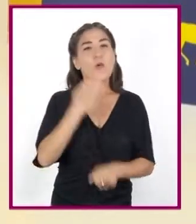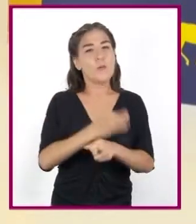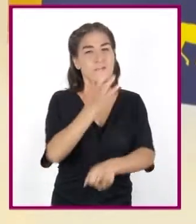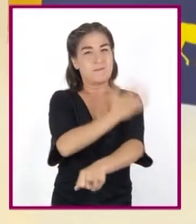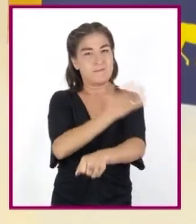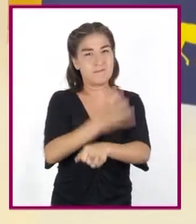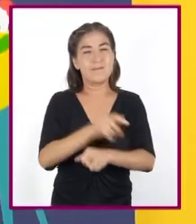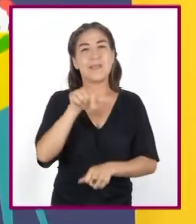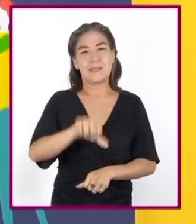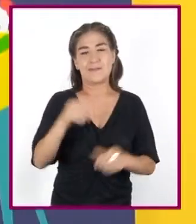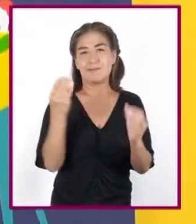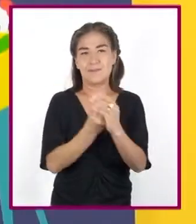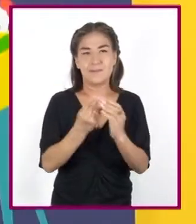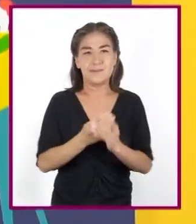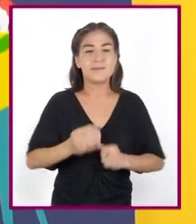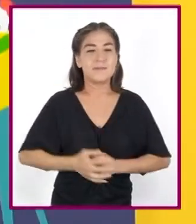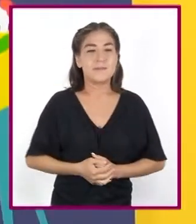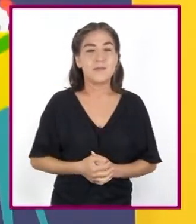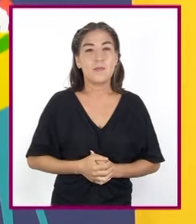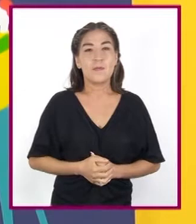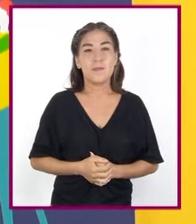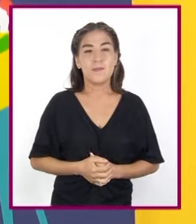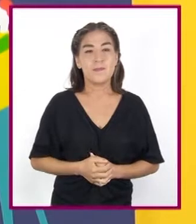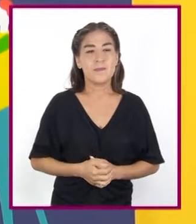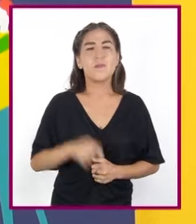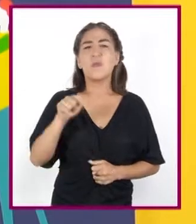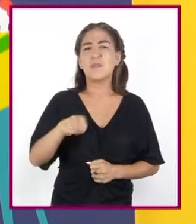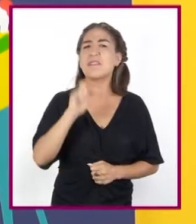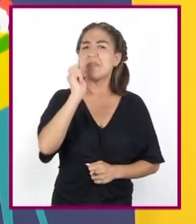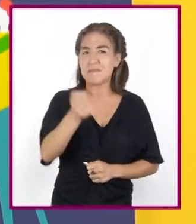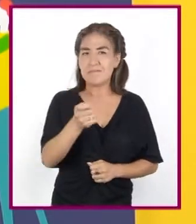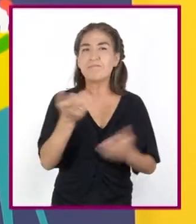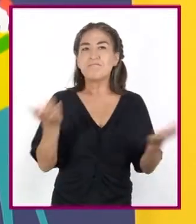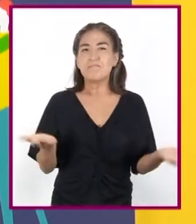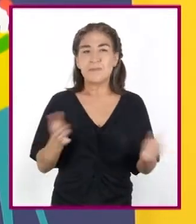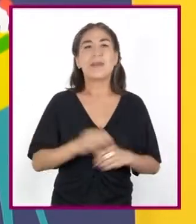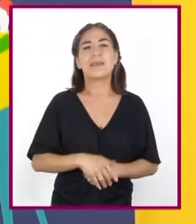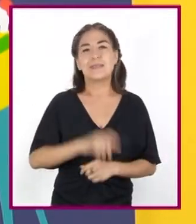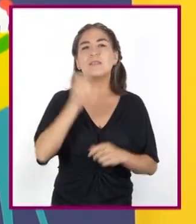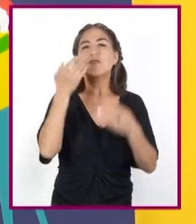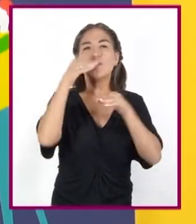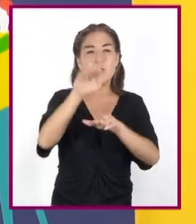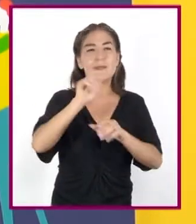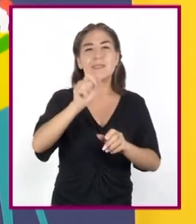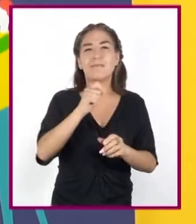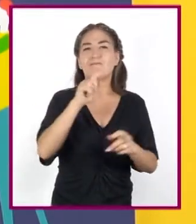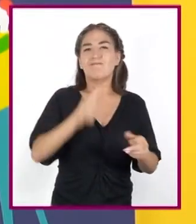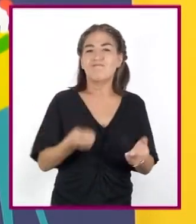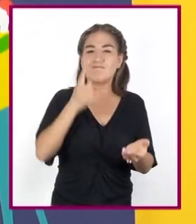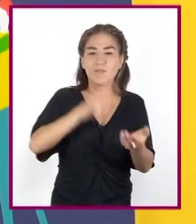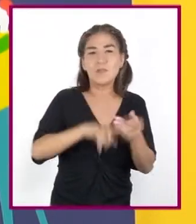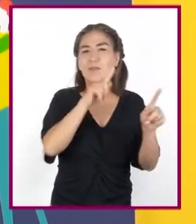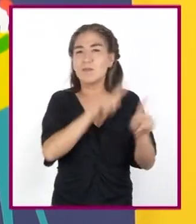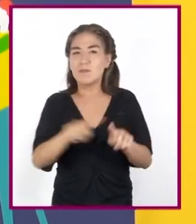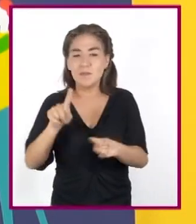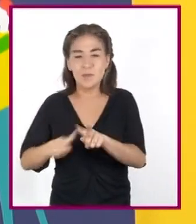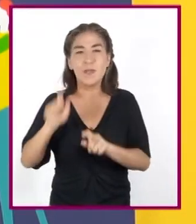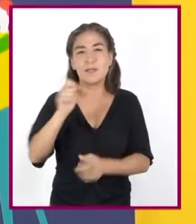en esta sesión. Hoy conoceremos acerca de la biodiversidad en México y algunos de sus